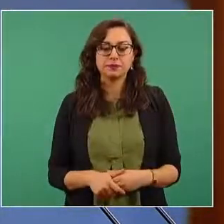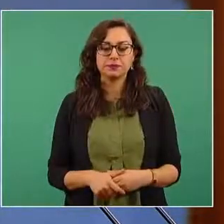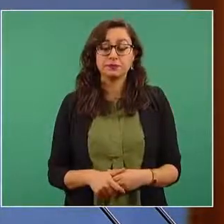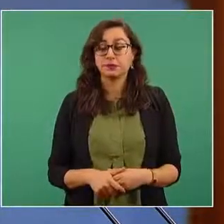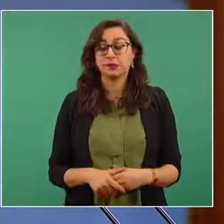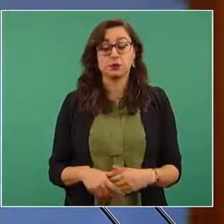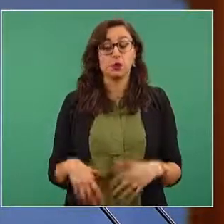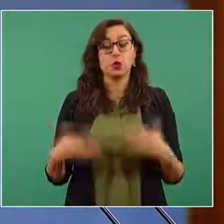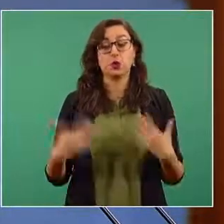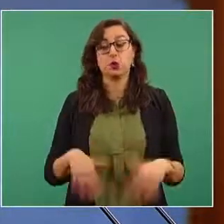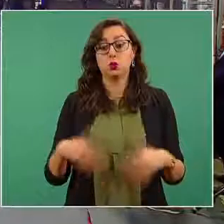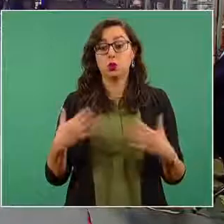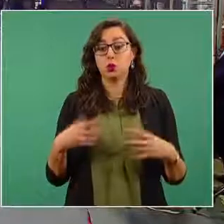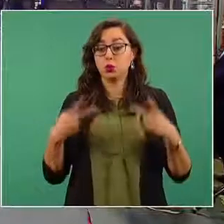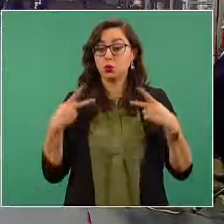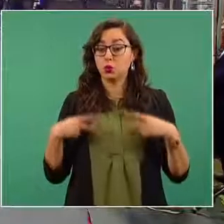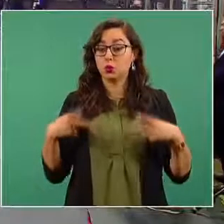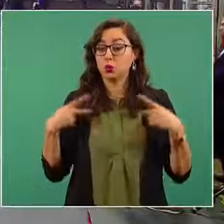humilde,